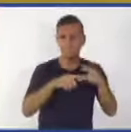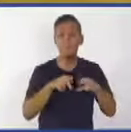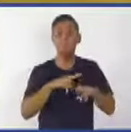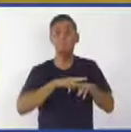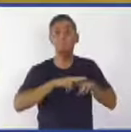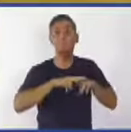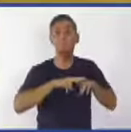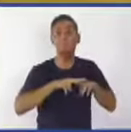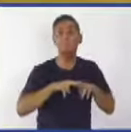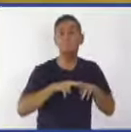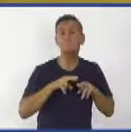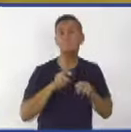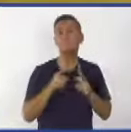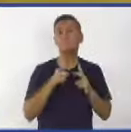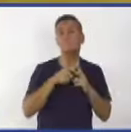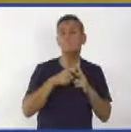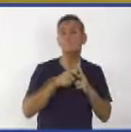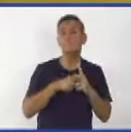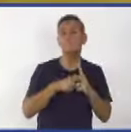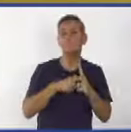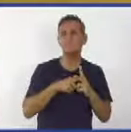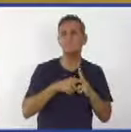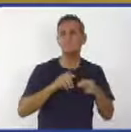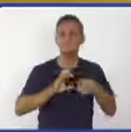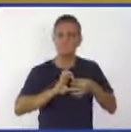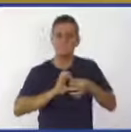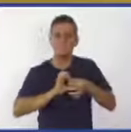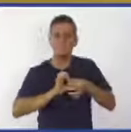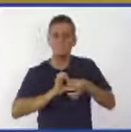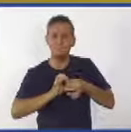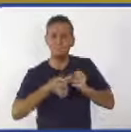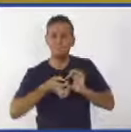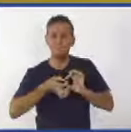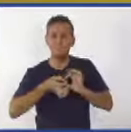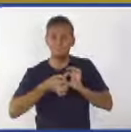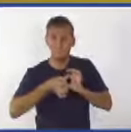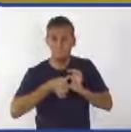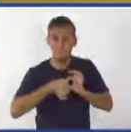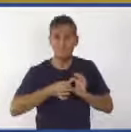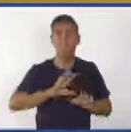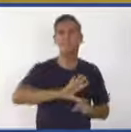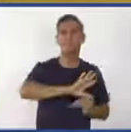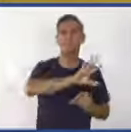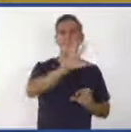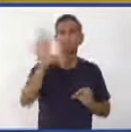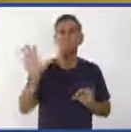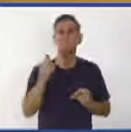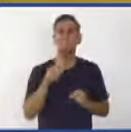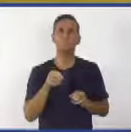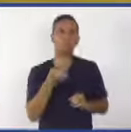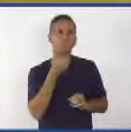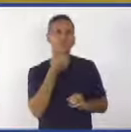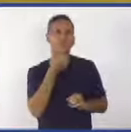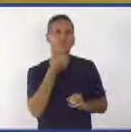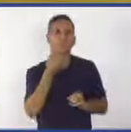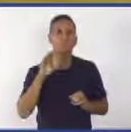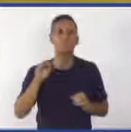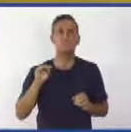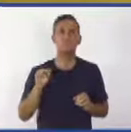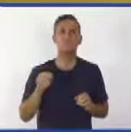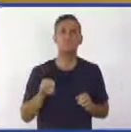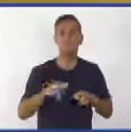y geográficos puesto que ustedes van a decir los hechos históricos que en